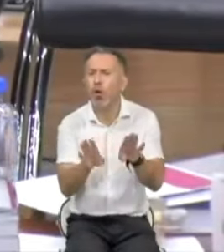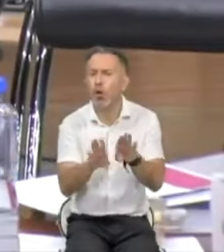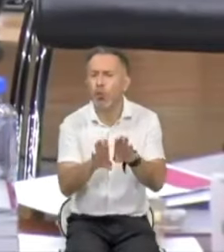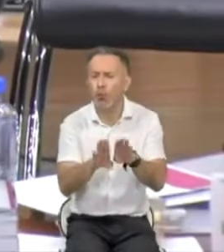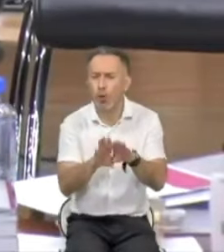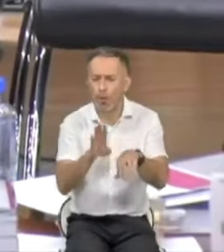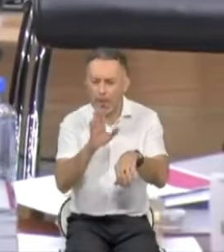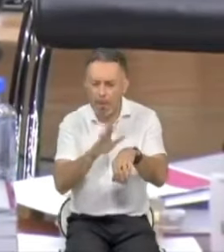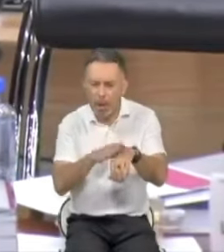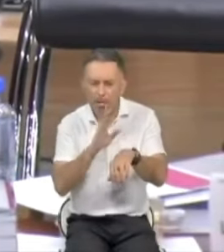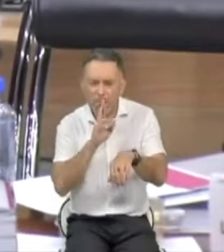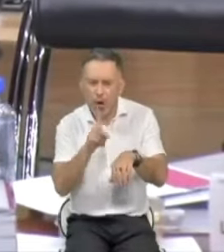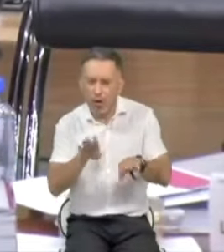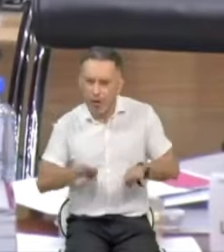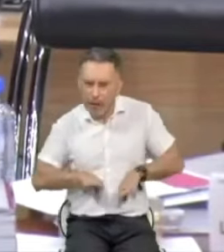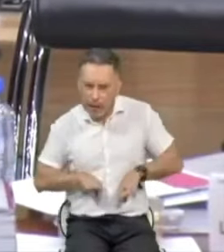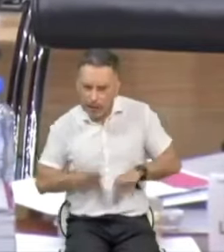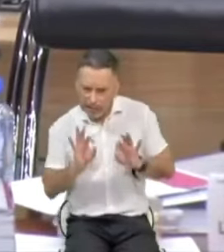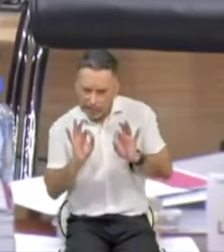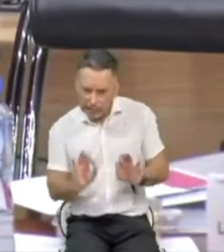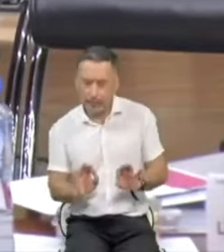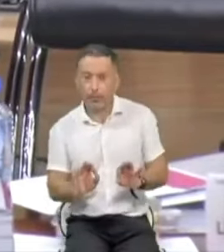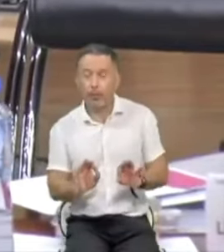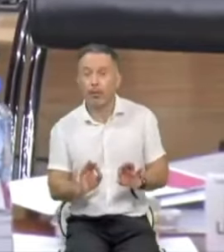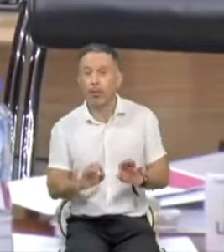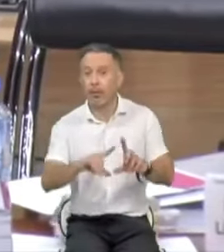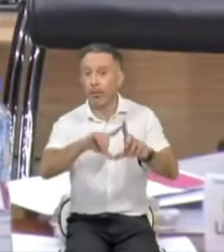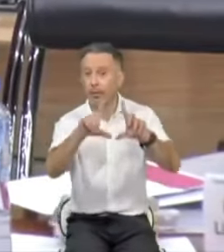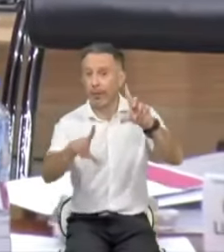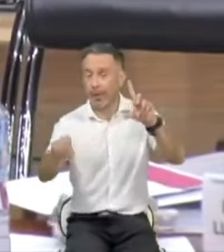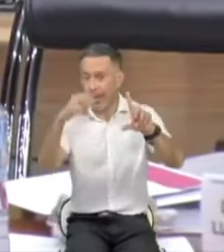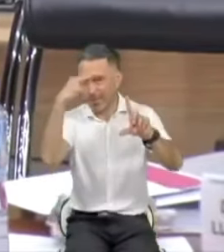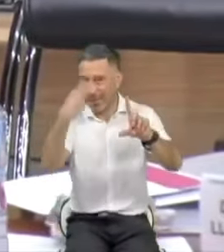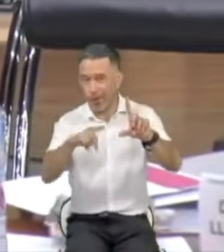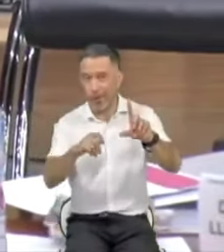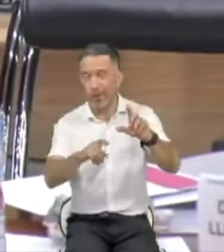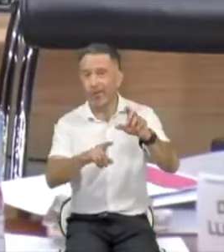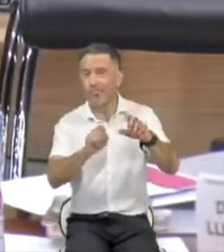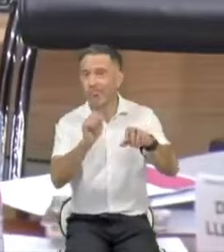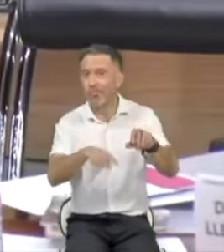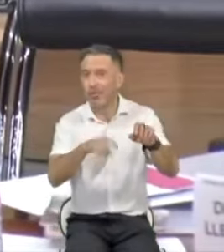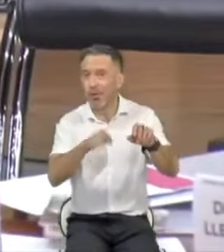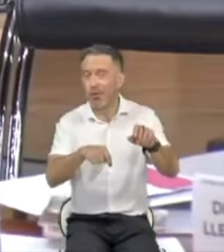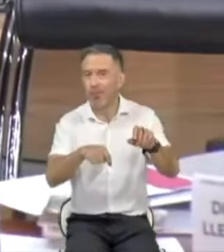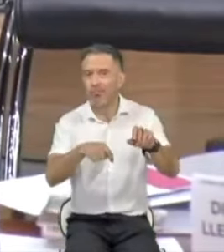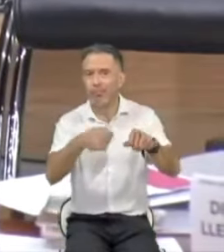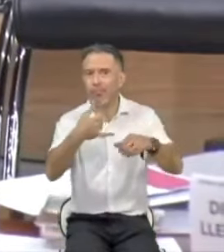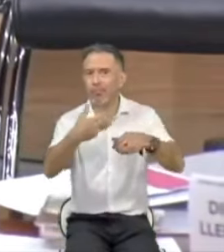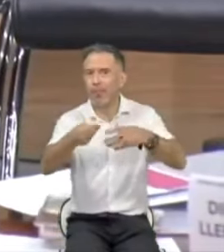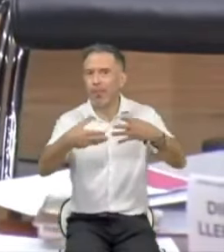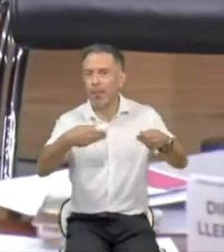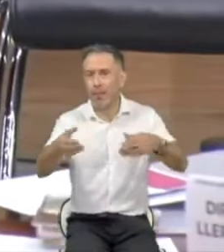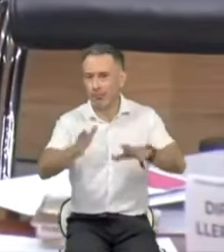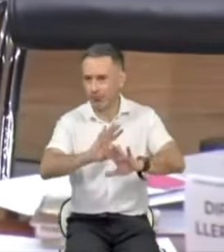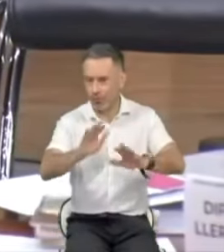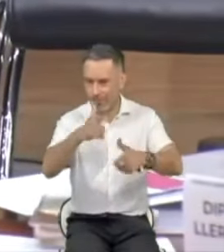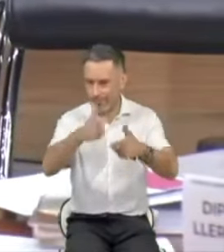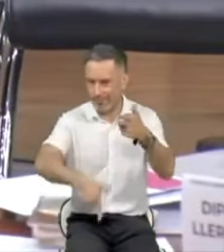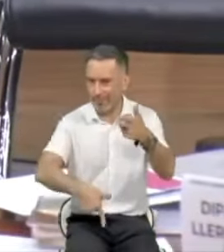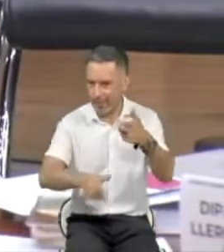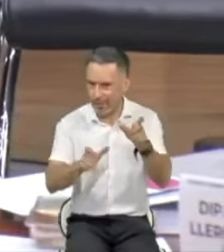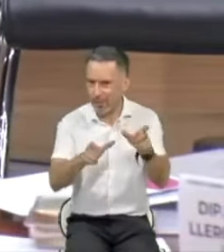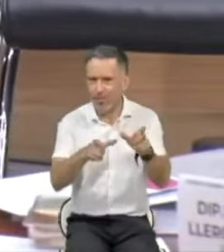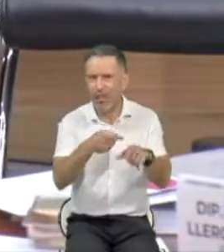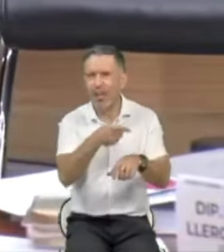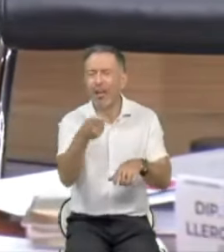Afortunados pues para evitar que siga sucediendo lo mismo en el país que sigan asesinando a